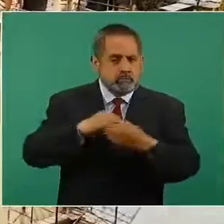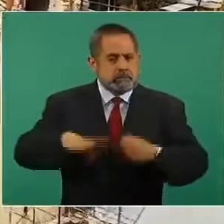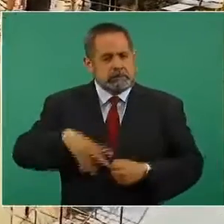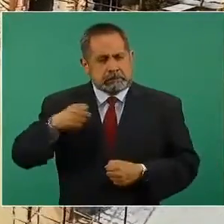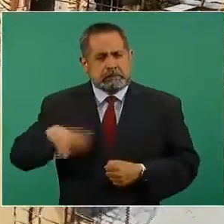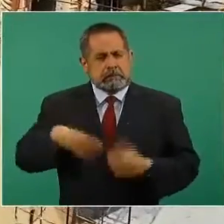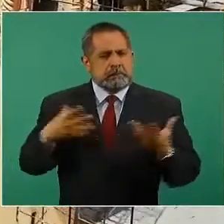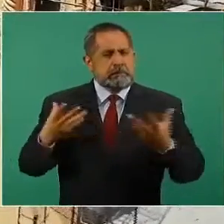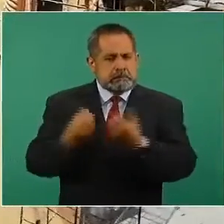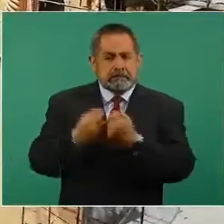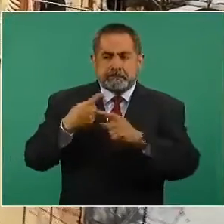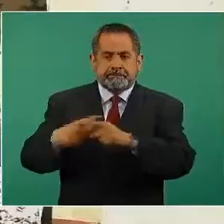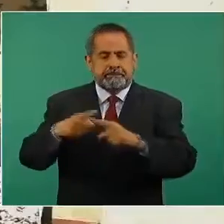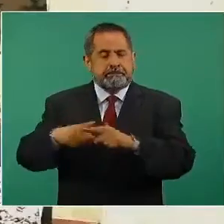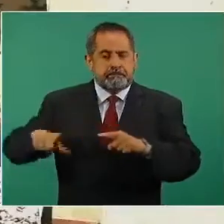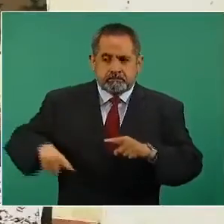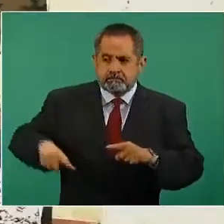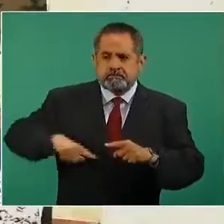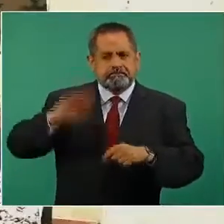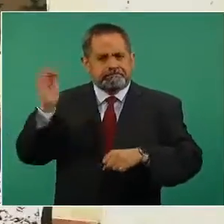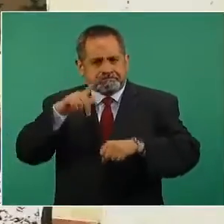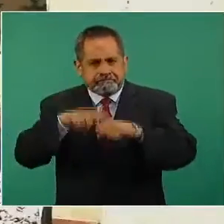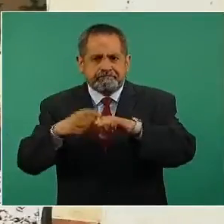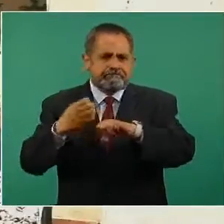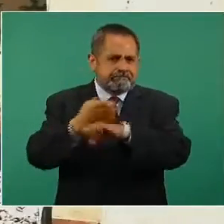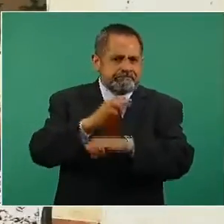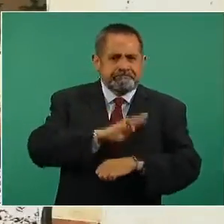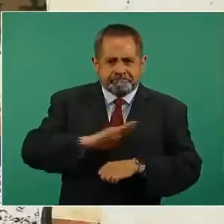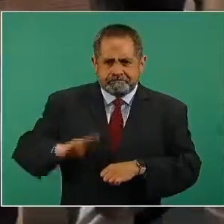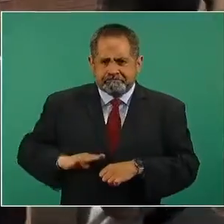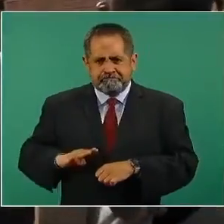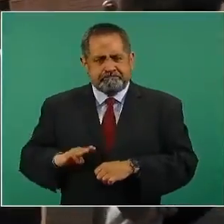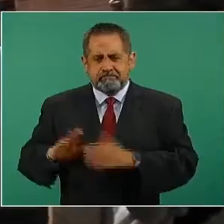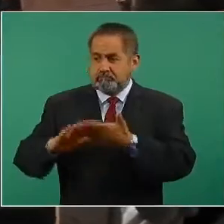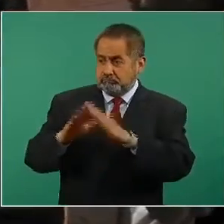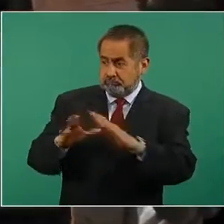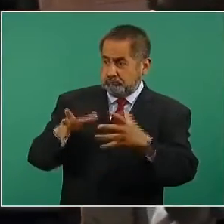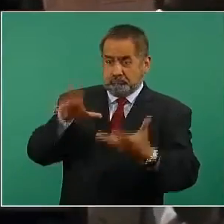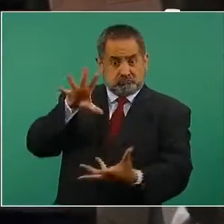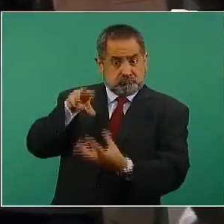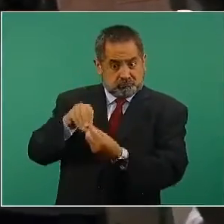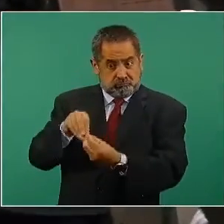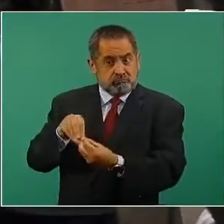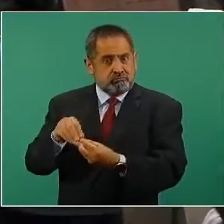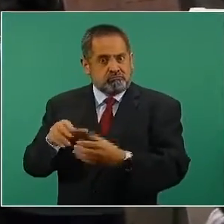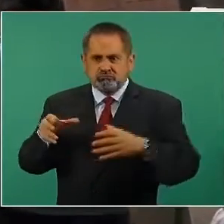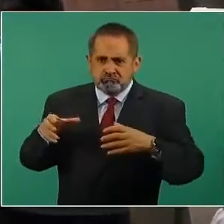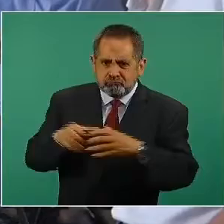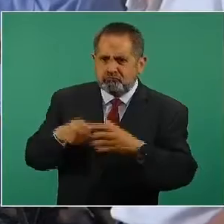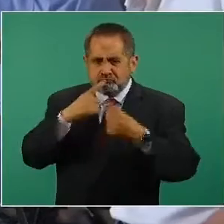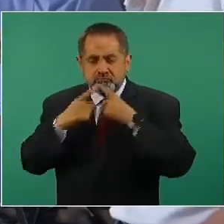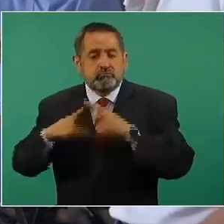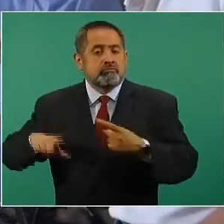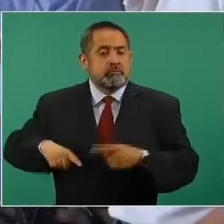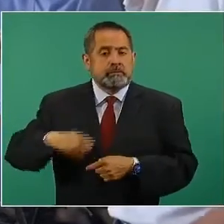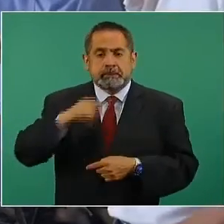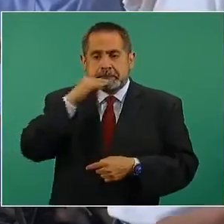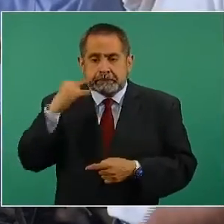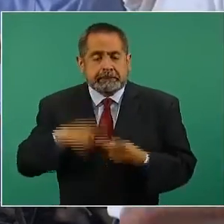los distintos órdenes de gobierno, federal, estatal, municipal y comunitario, de gobiernos de países como